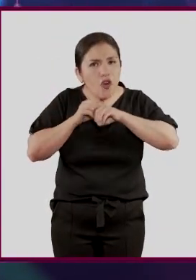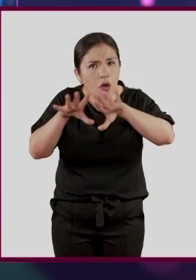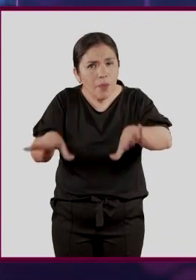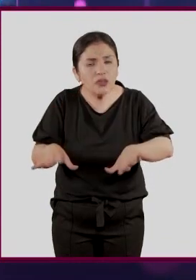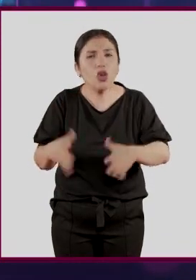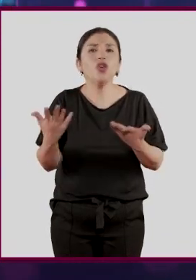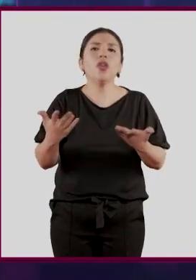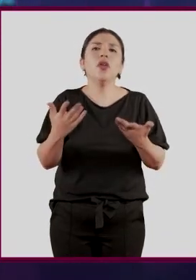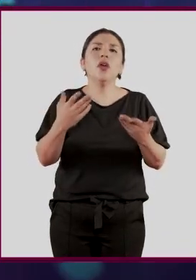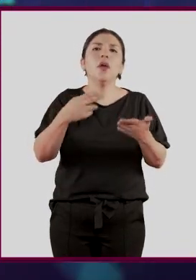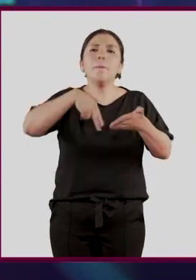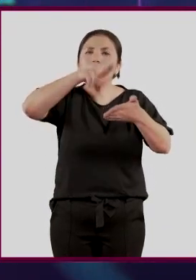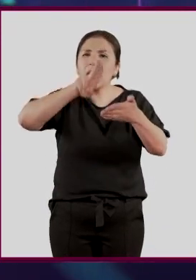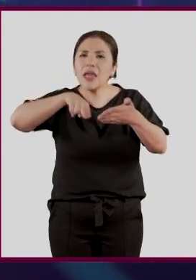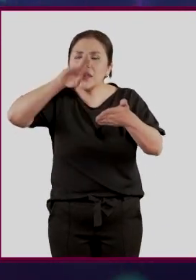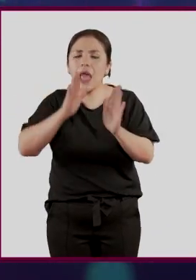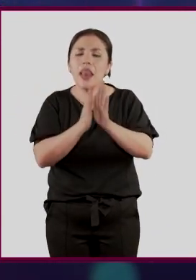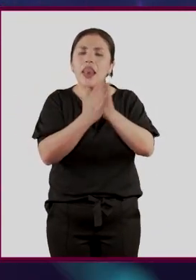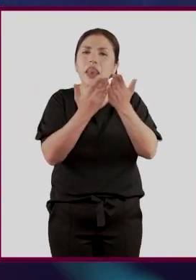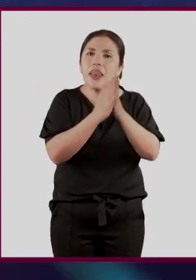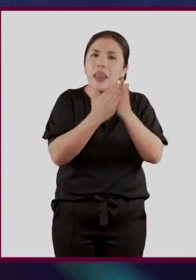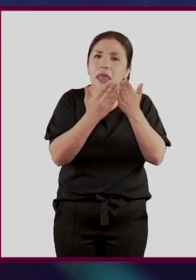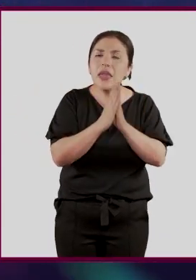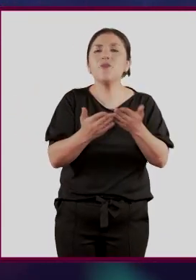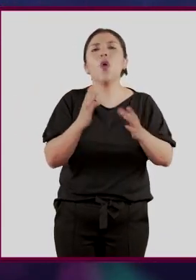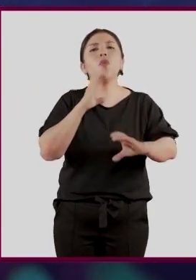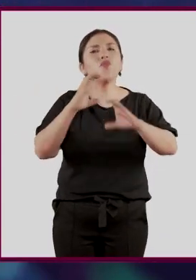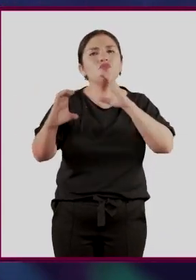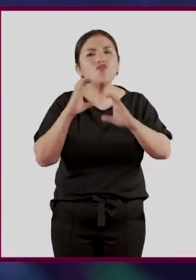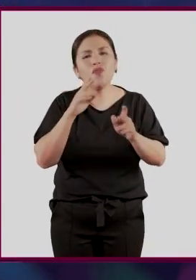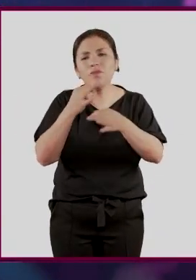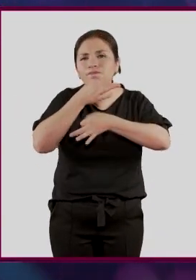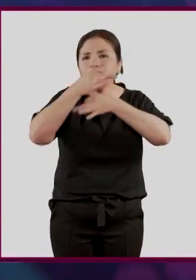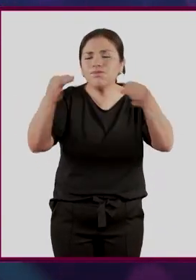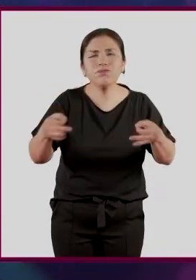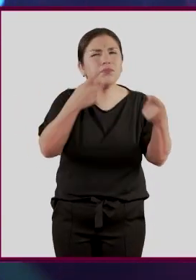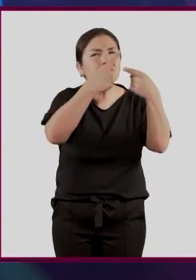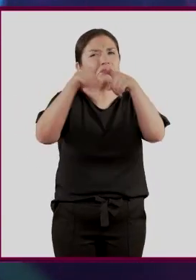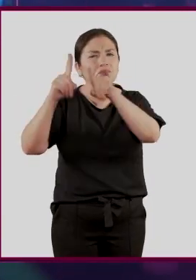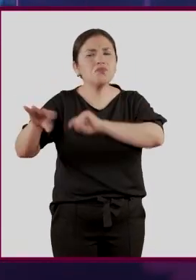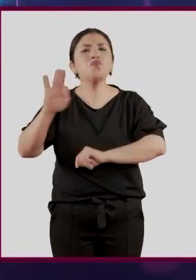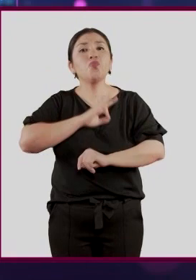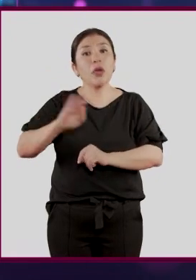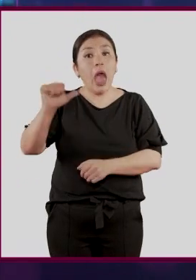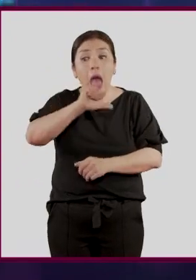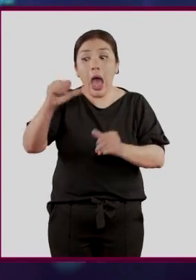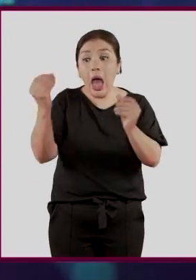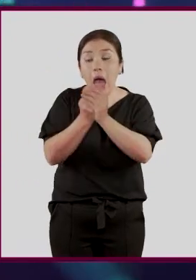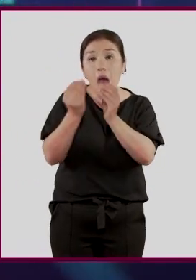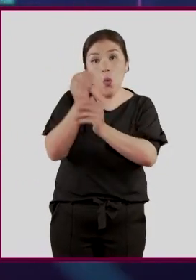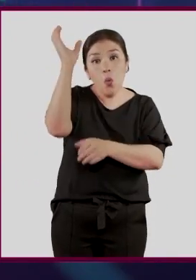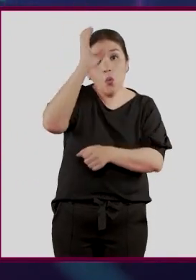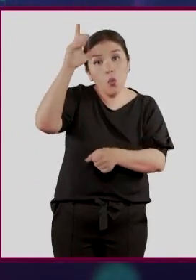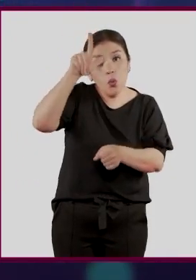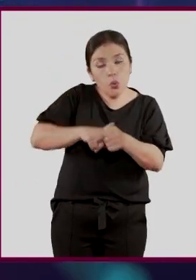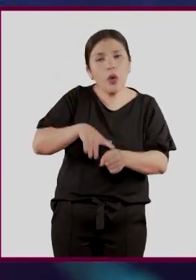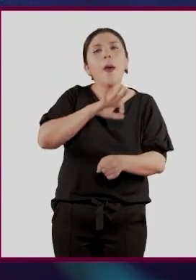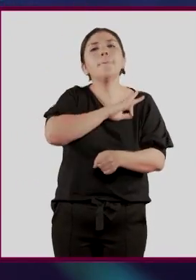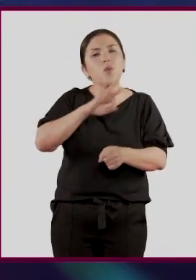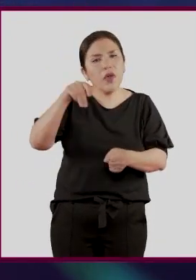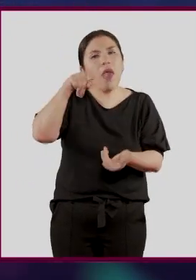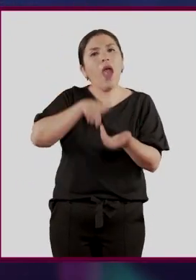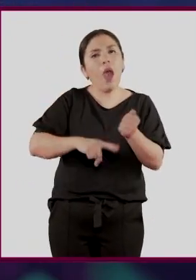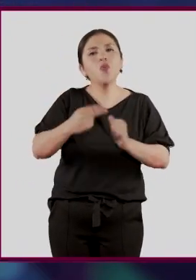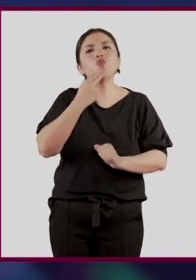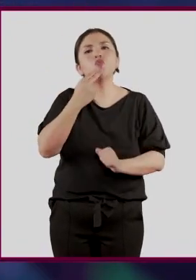un paper, un libro, una publicación. Cualquier objeto cultural puede